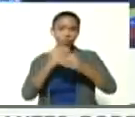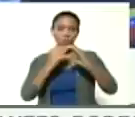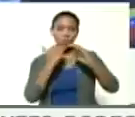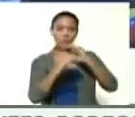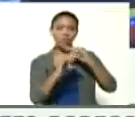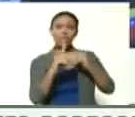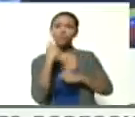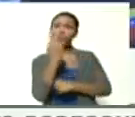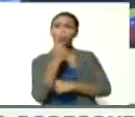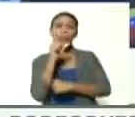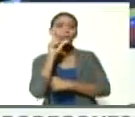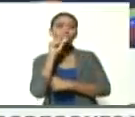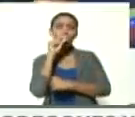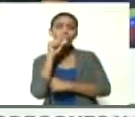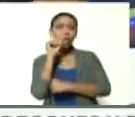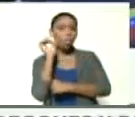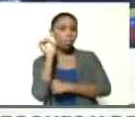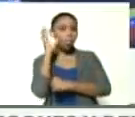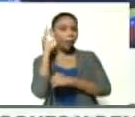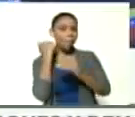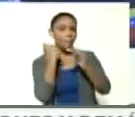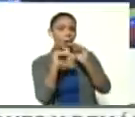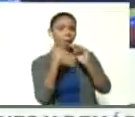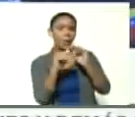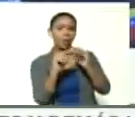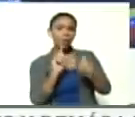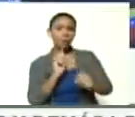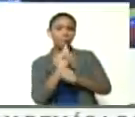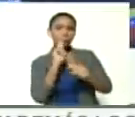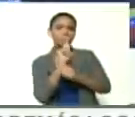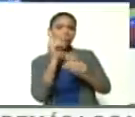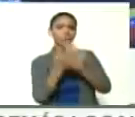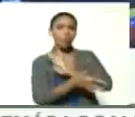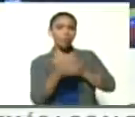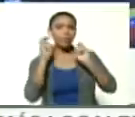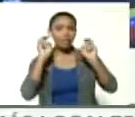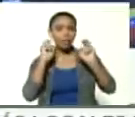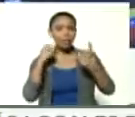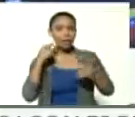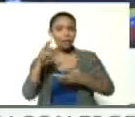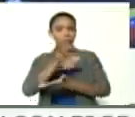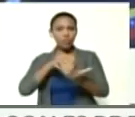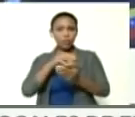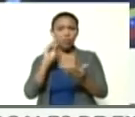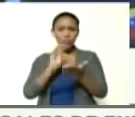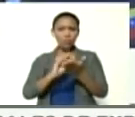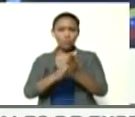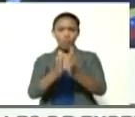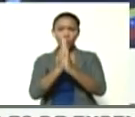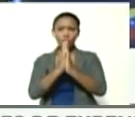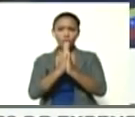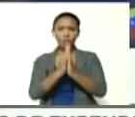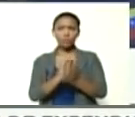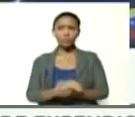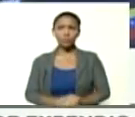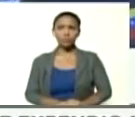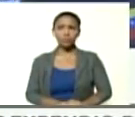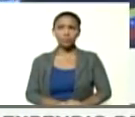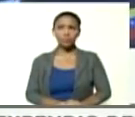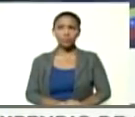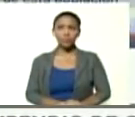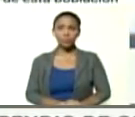sino tweets, hablando de los desplazados. Si los pueden colocar, por favor.